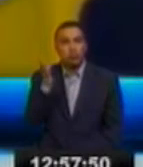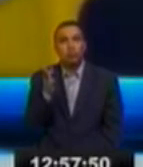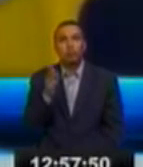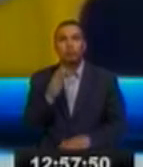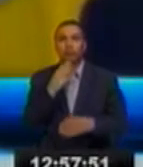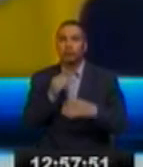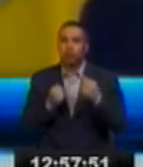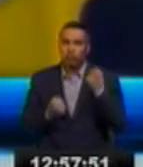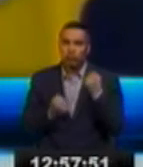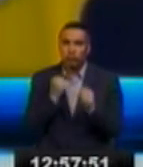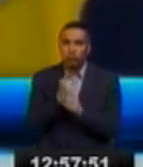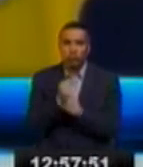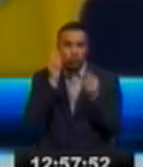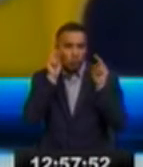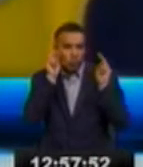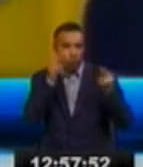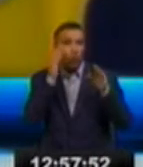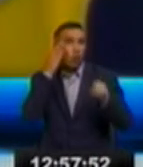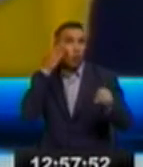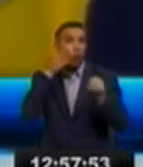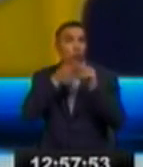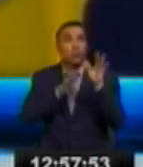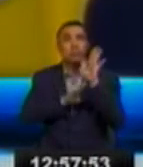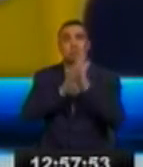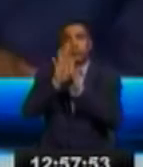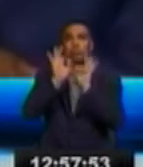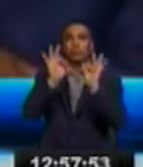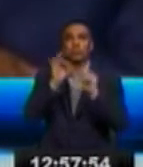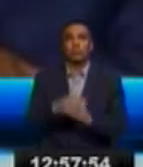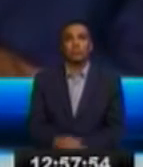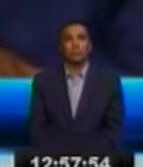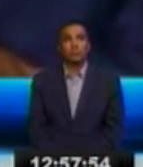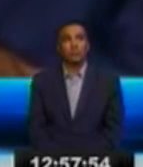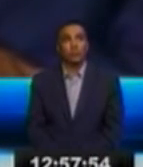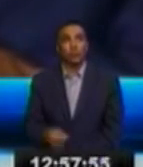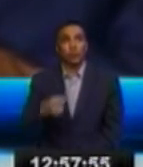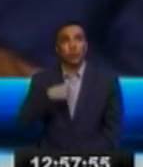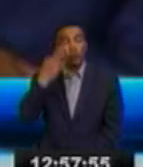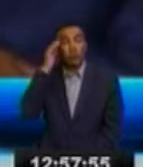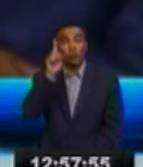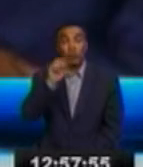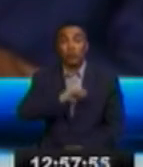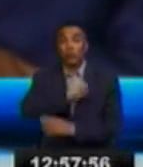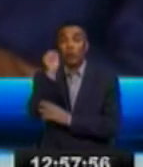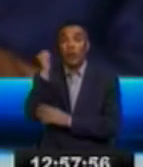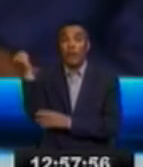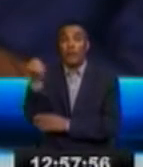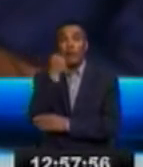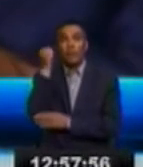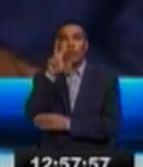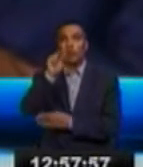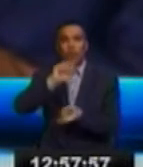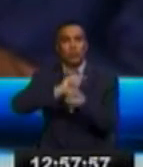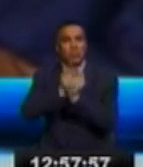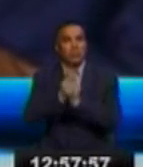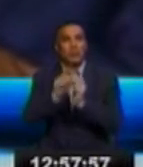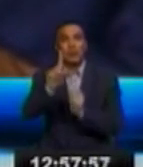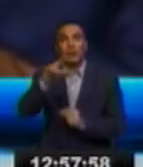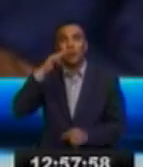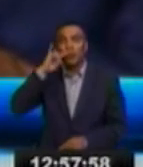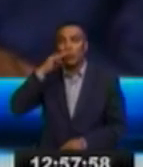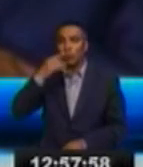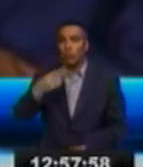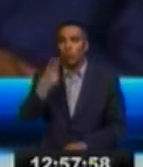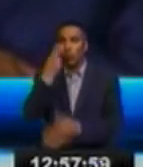comprometidos, con la mirada puesta en altas metas. Estoy seguro de que tus triunfos y fama no han cambiado a aquel niño sencillo